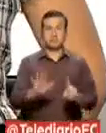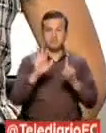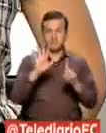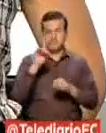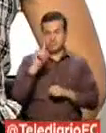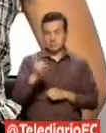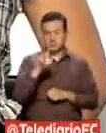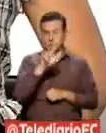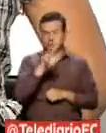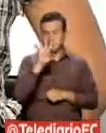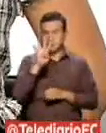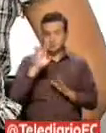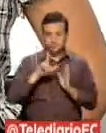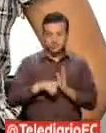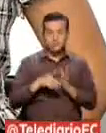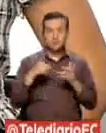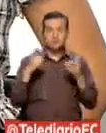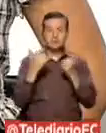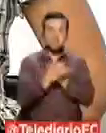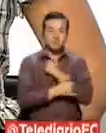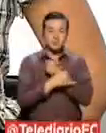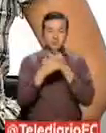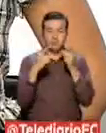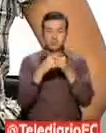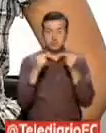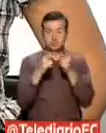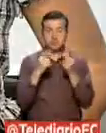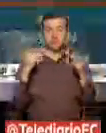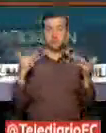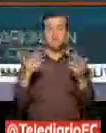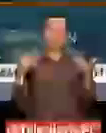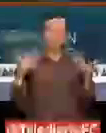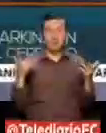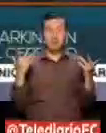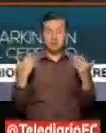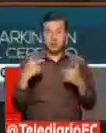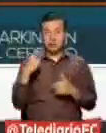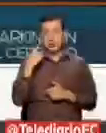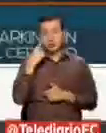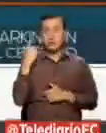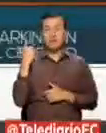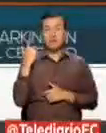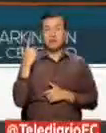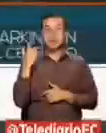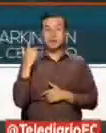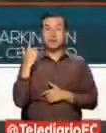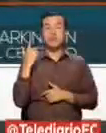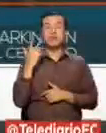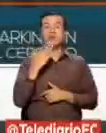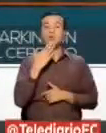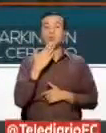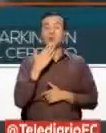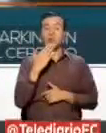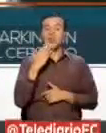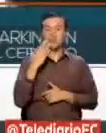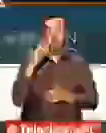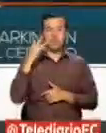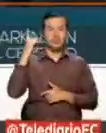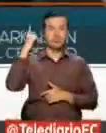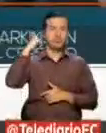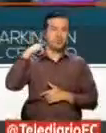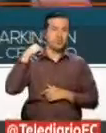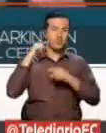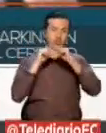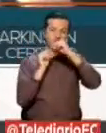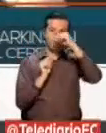mañana, 34 minutos, y en Japón investigadores trasplantaron exitosamente células madre pluripotentes